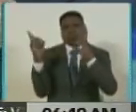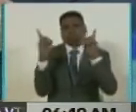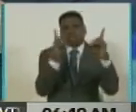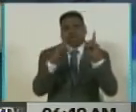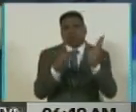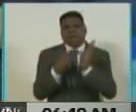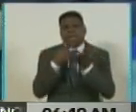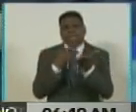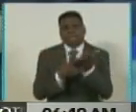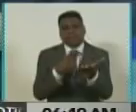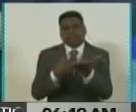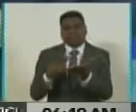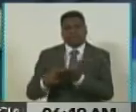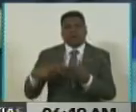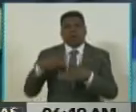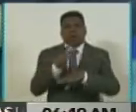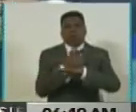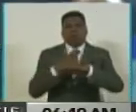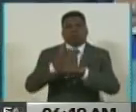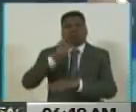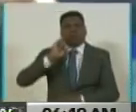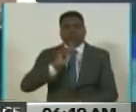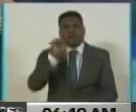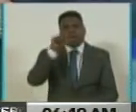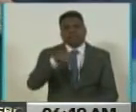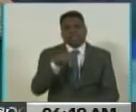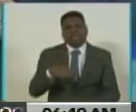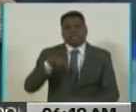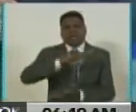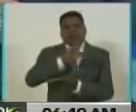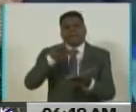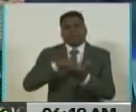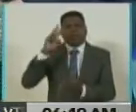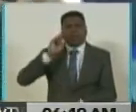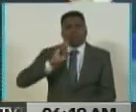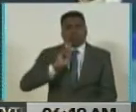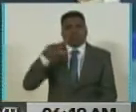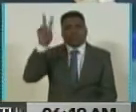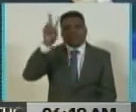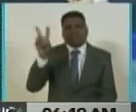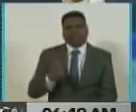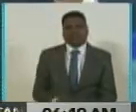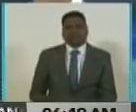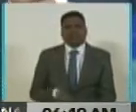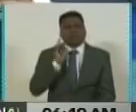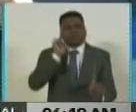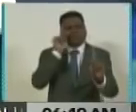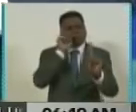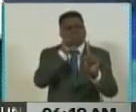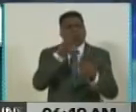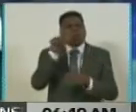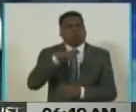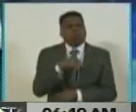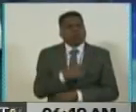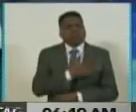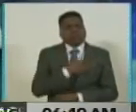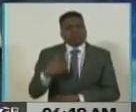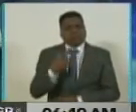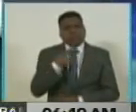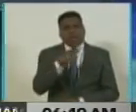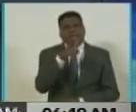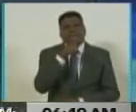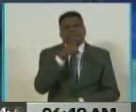por el gobierno bolivariano acá en nuestra República Bolivariana de Venezuela. A propósito de esto, quisiéramos dejar una